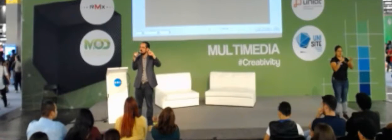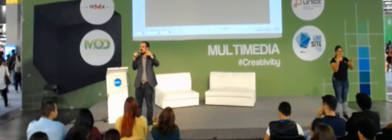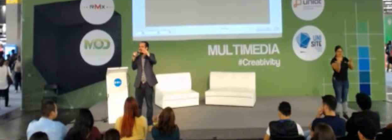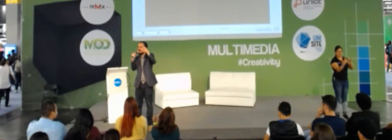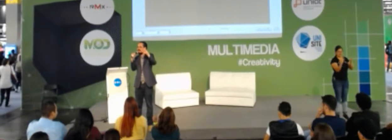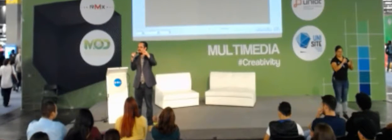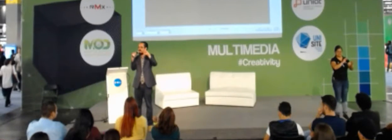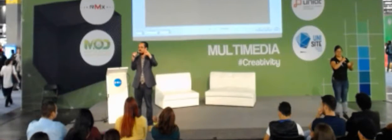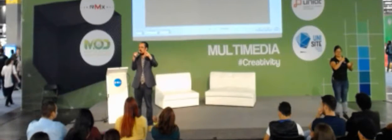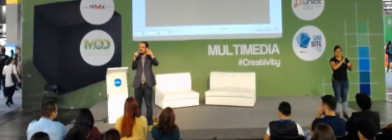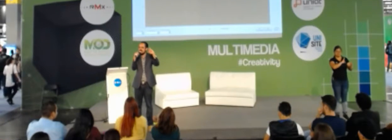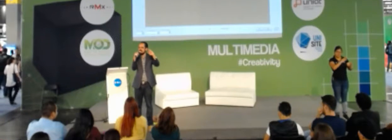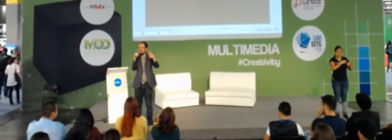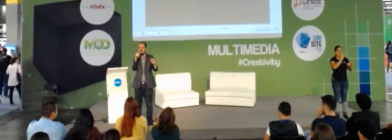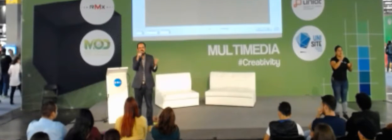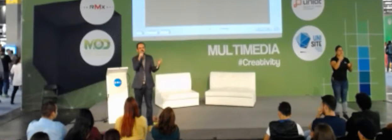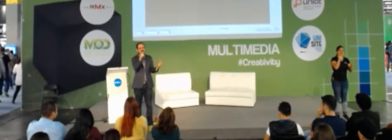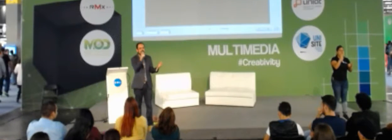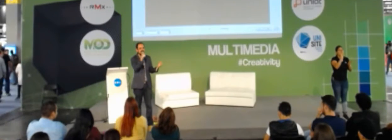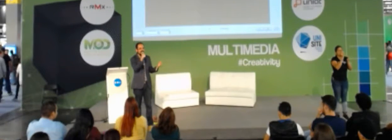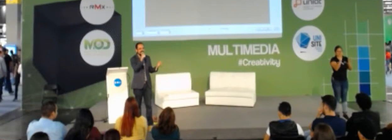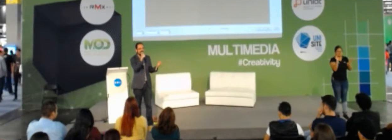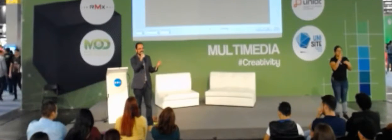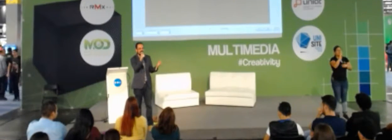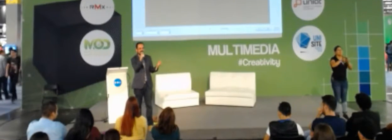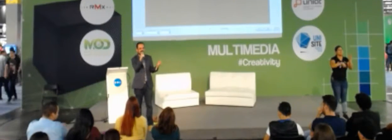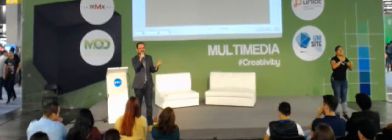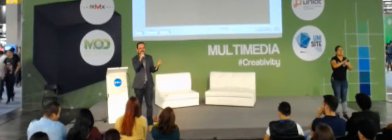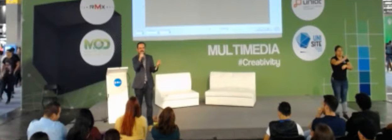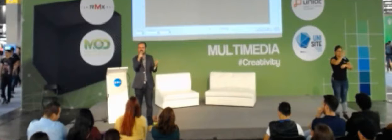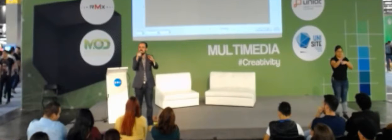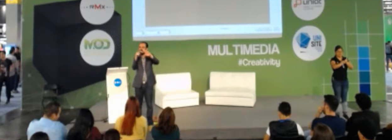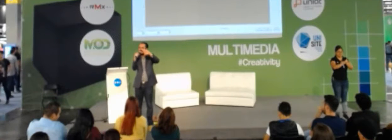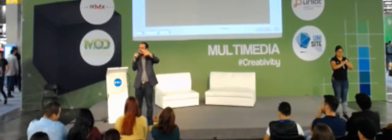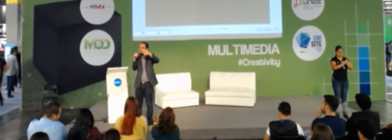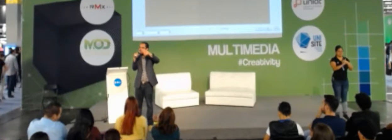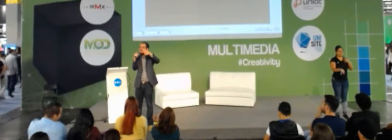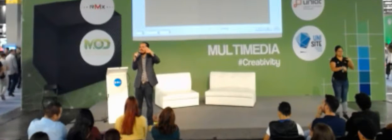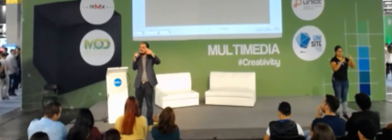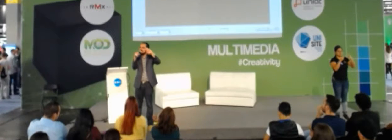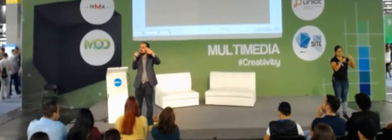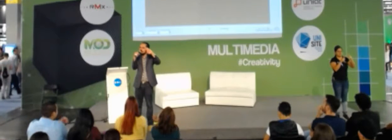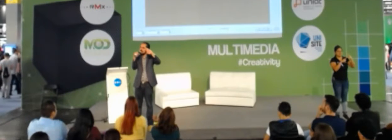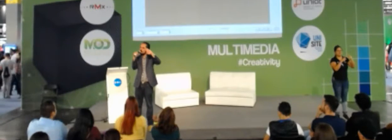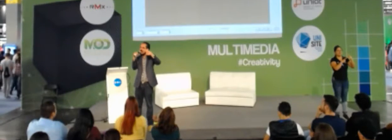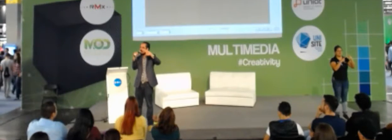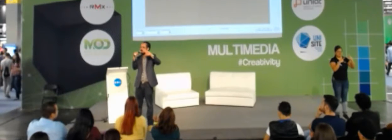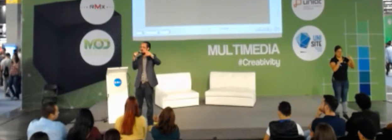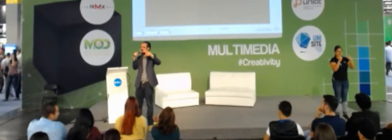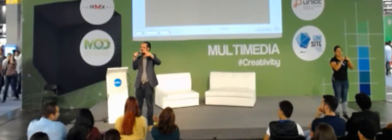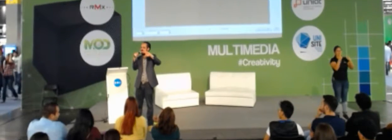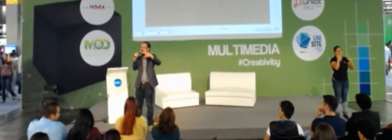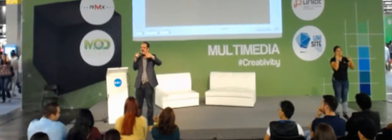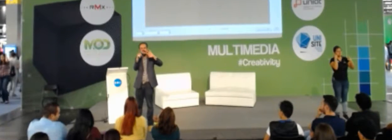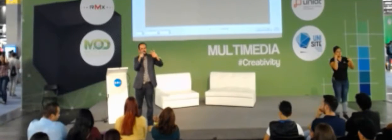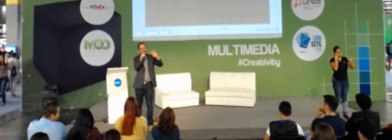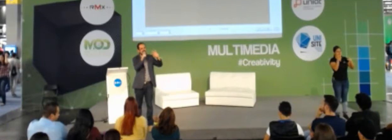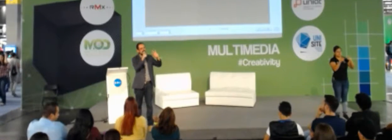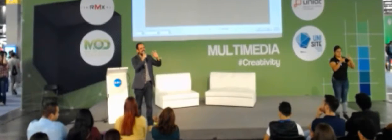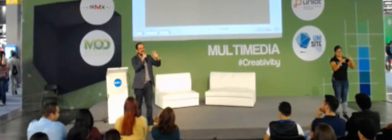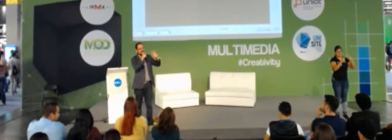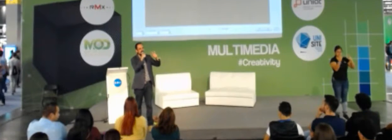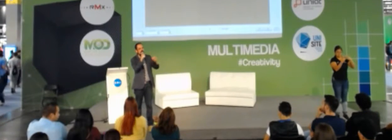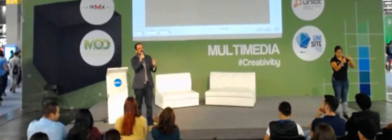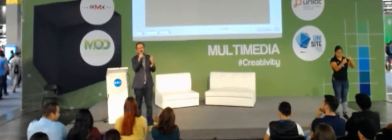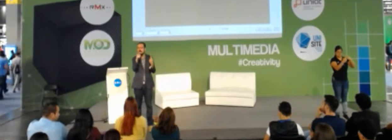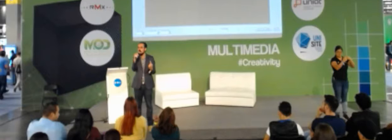o al inglés o al francés, según el país en el que estés. Tercero, que esté subtitulado. Estos tres